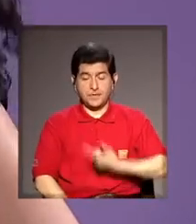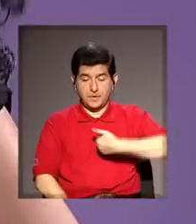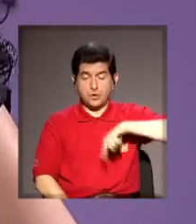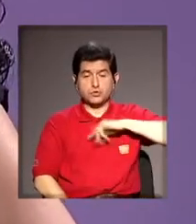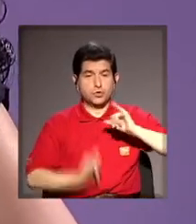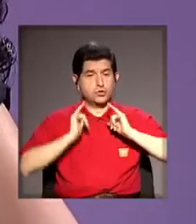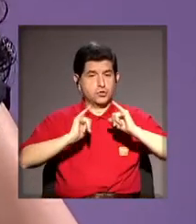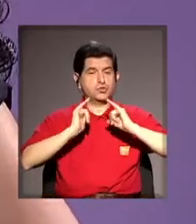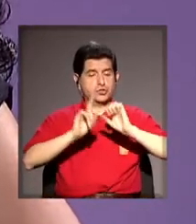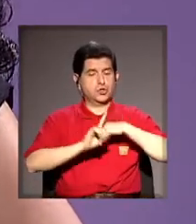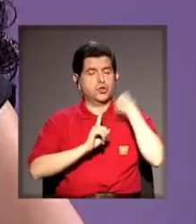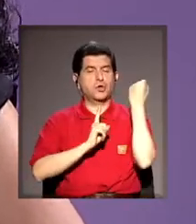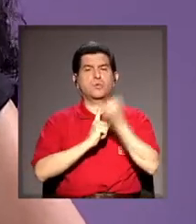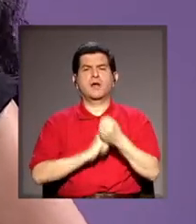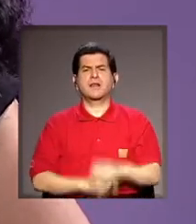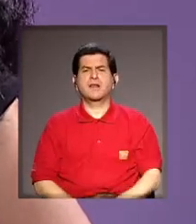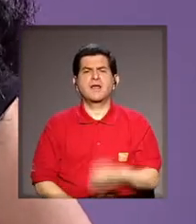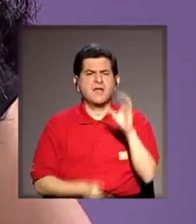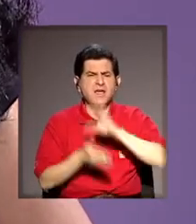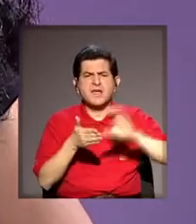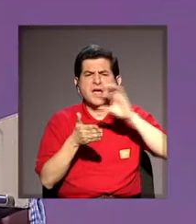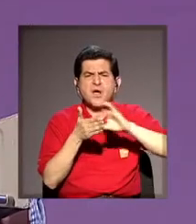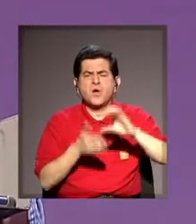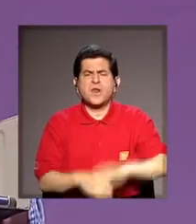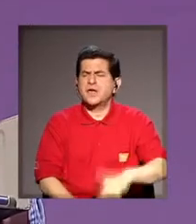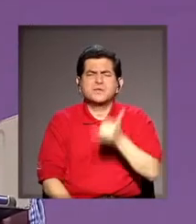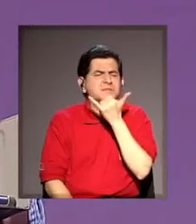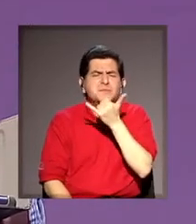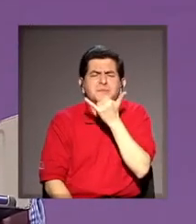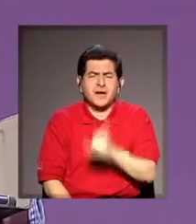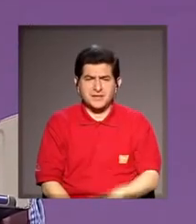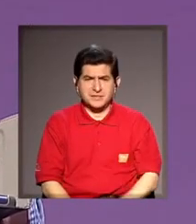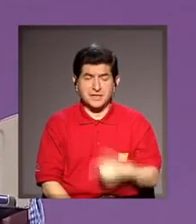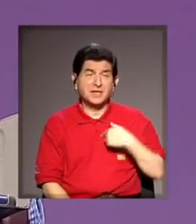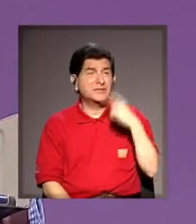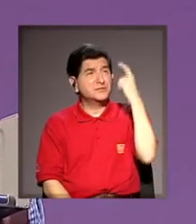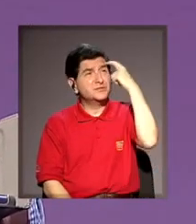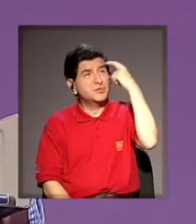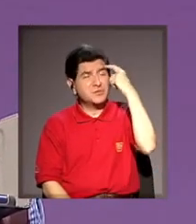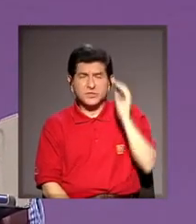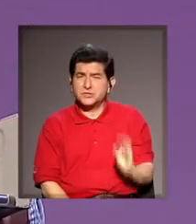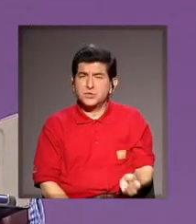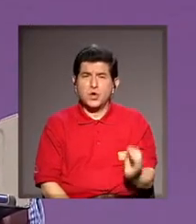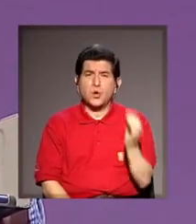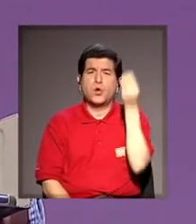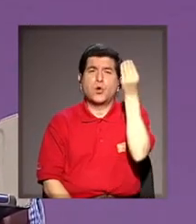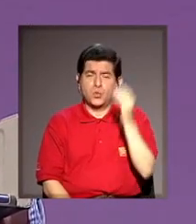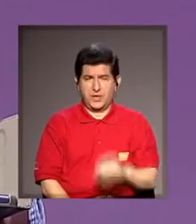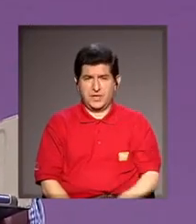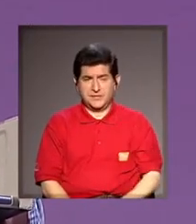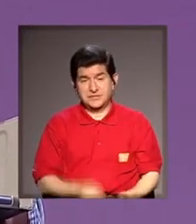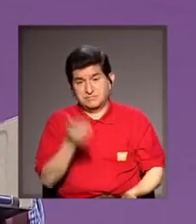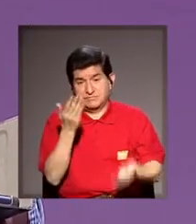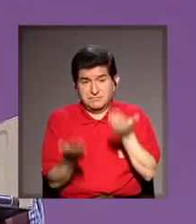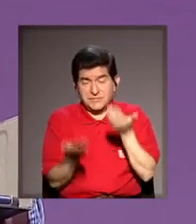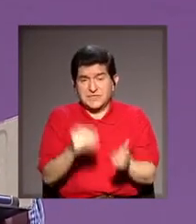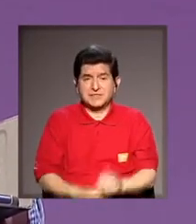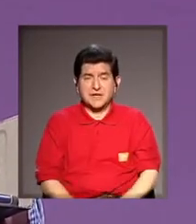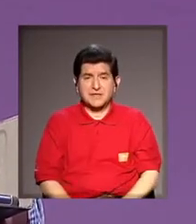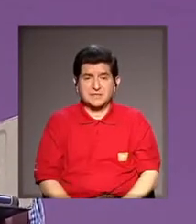igualdad de condiciones que está pasando en los colegios en secundaria porque pienso en esas jóvenes y esos jóvenes